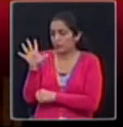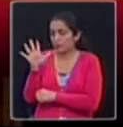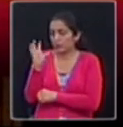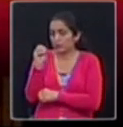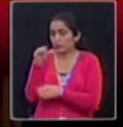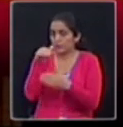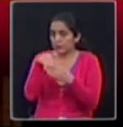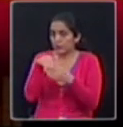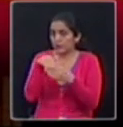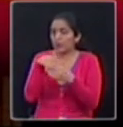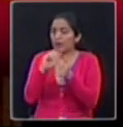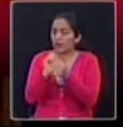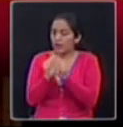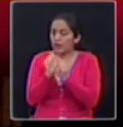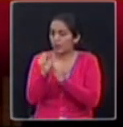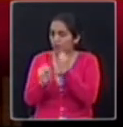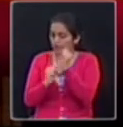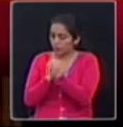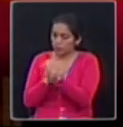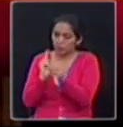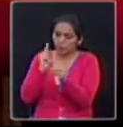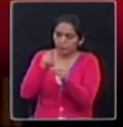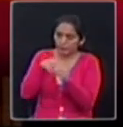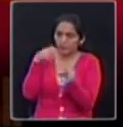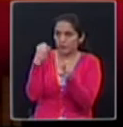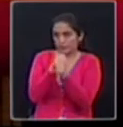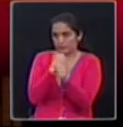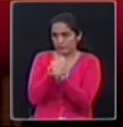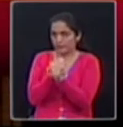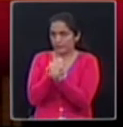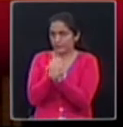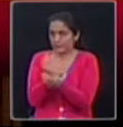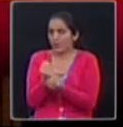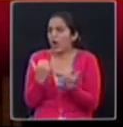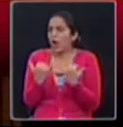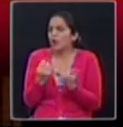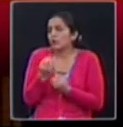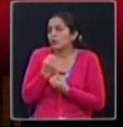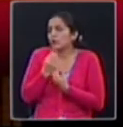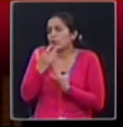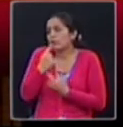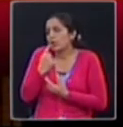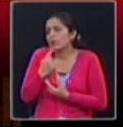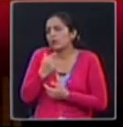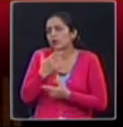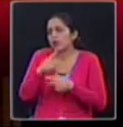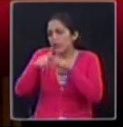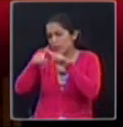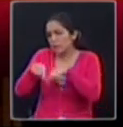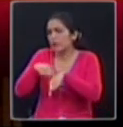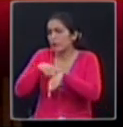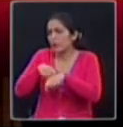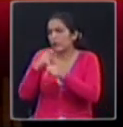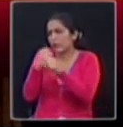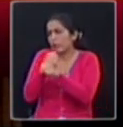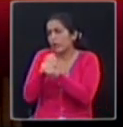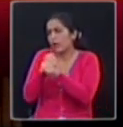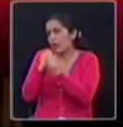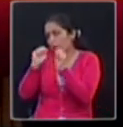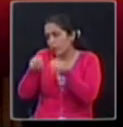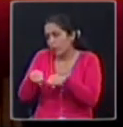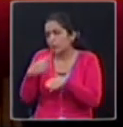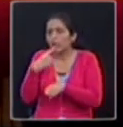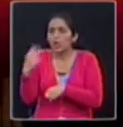al mercado. Hay que encontrar soluciones. La solución que hemos dado, si no es la correcta, analicemos. Mientras no sea contrastada con otras